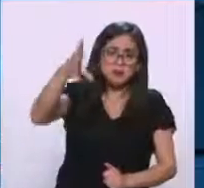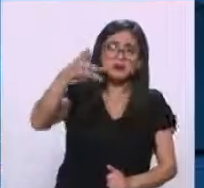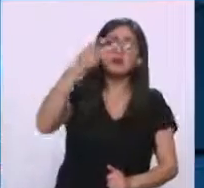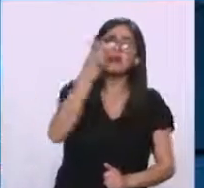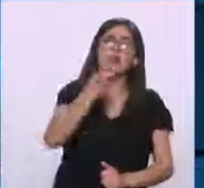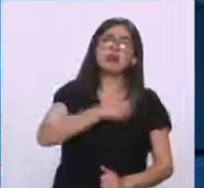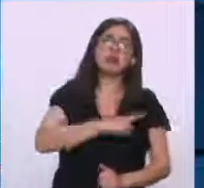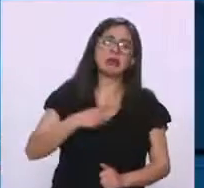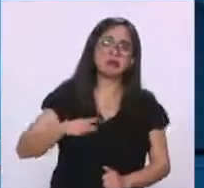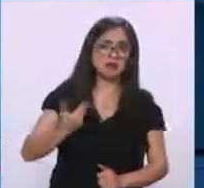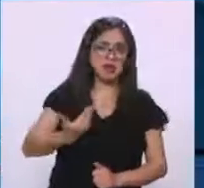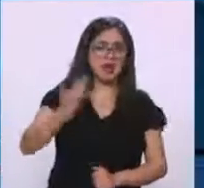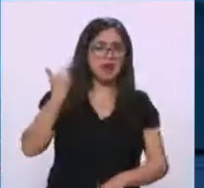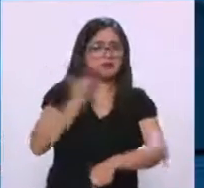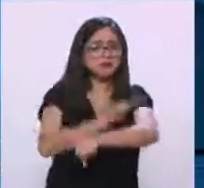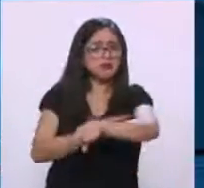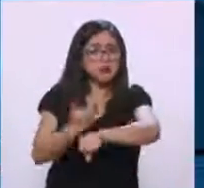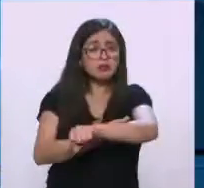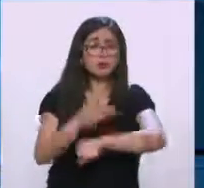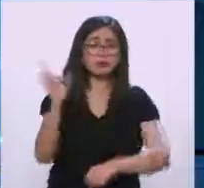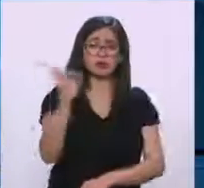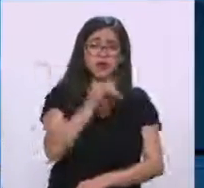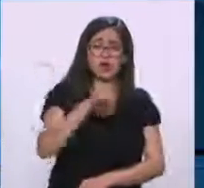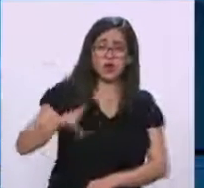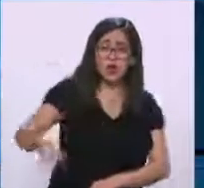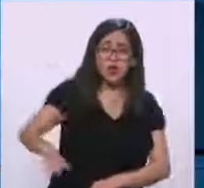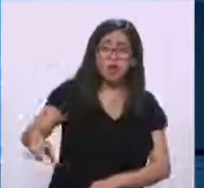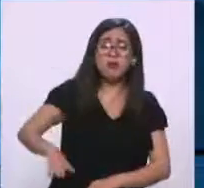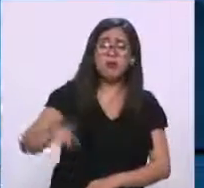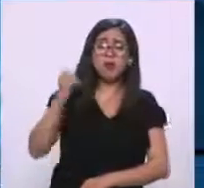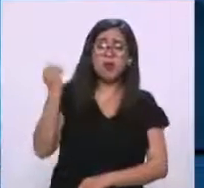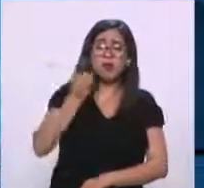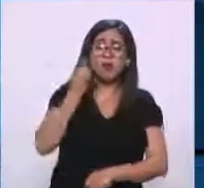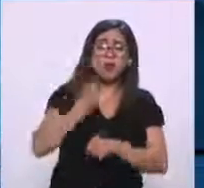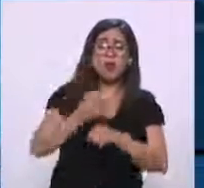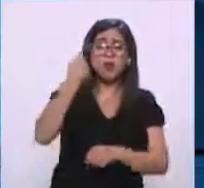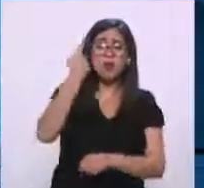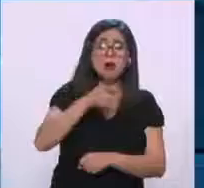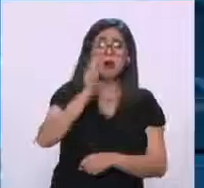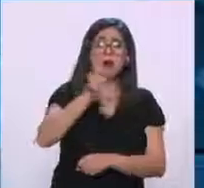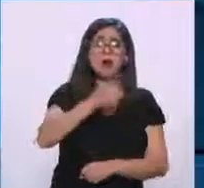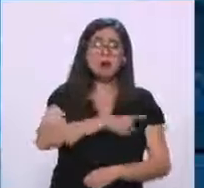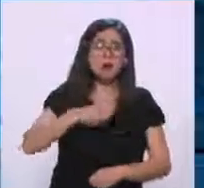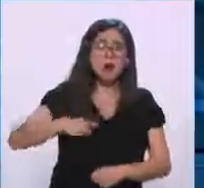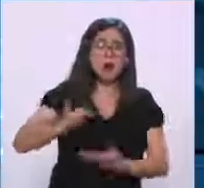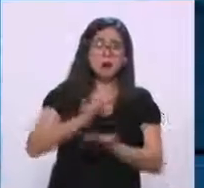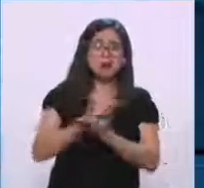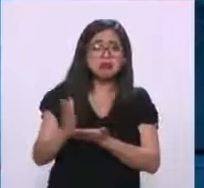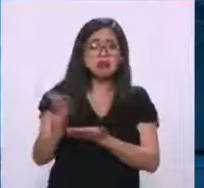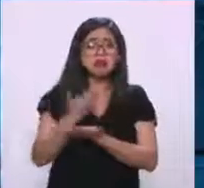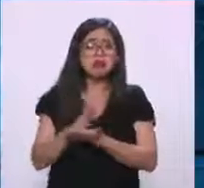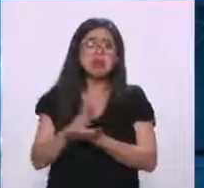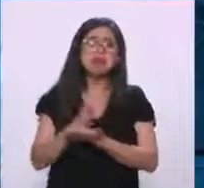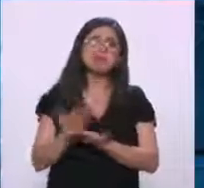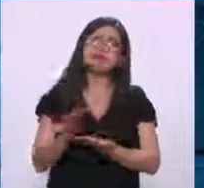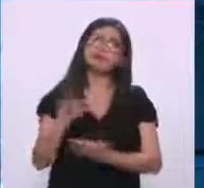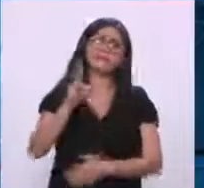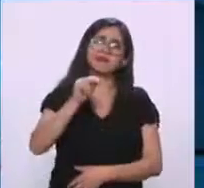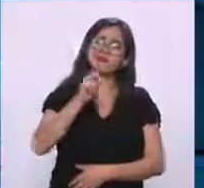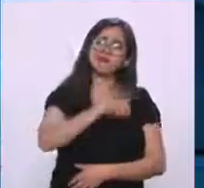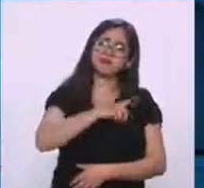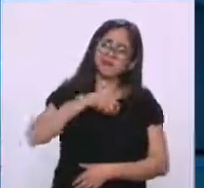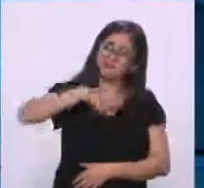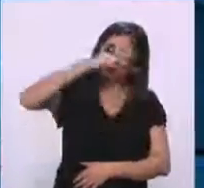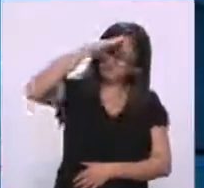tendrá que resolver. Si el gobierno opta por la segunda opción, quizá de incurrir en deuda, pues eventualmente vamos a tener que llegar a una reforma fiscal, de la